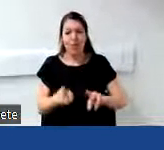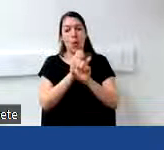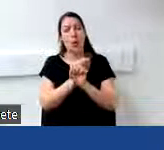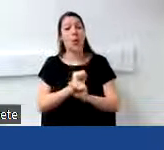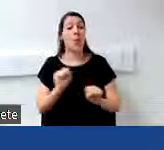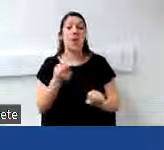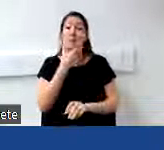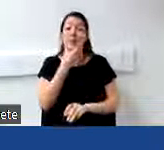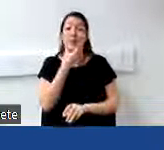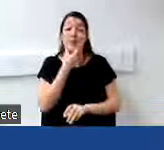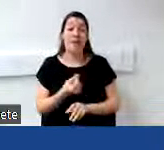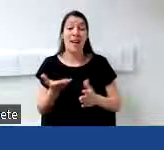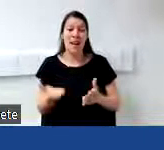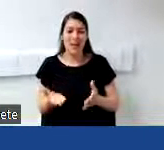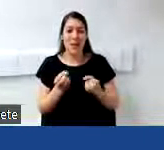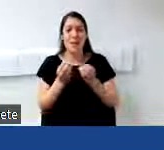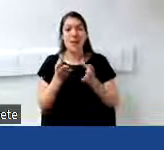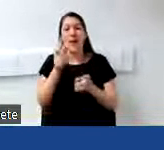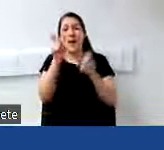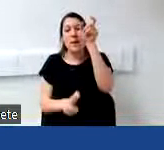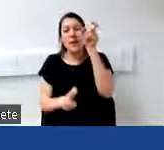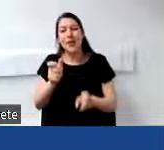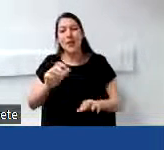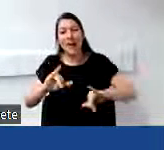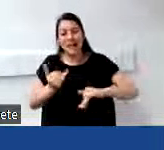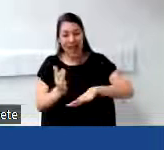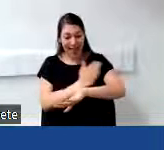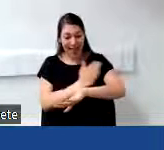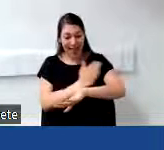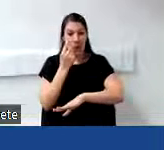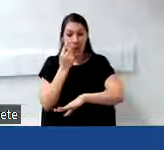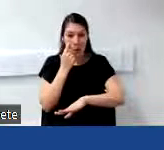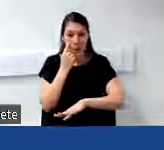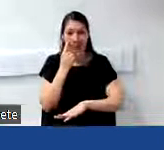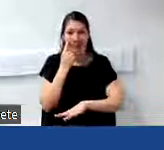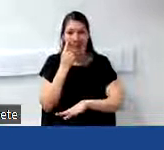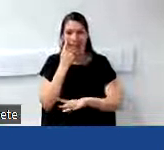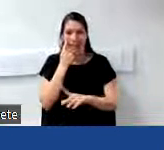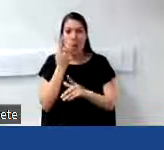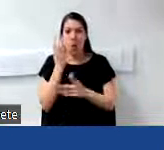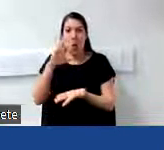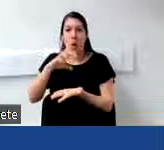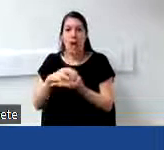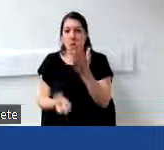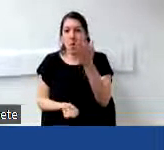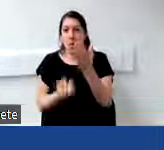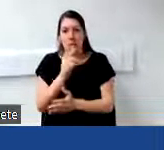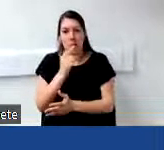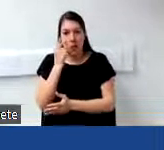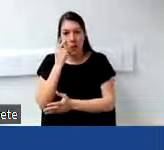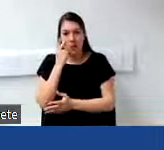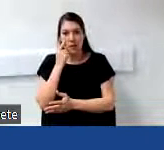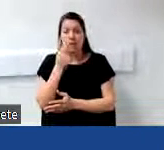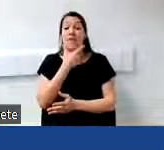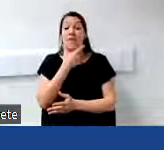más sencillas, porque la persona, bueno, no va a estar toda esa ansiedad propia de un lugar desconocido, por ejemplo. Entonces, bueno, facilitar las